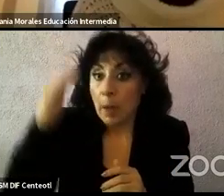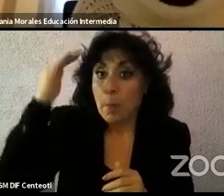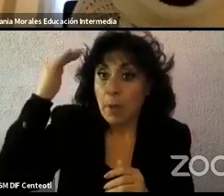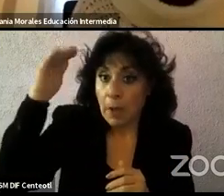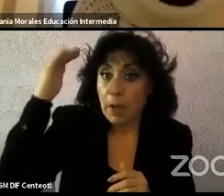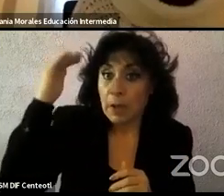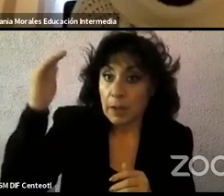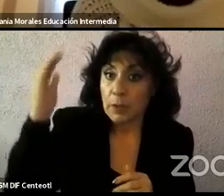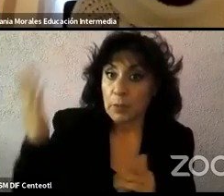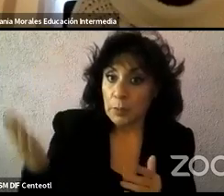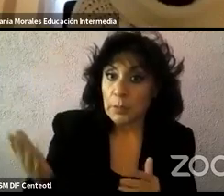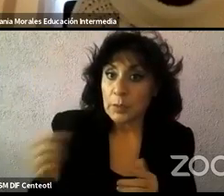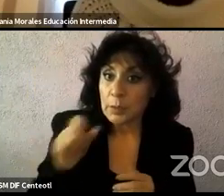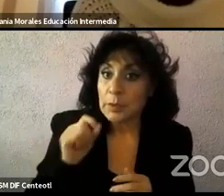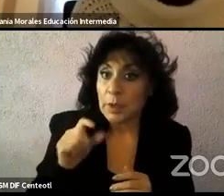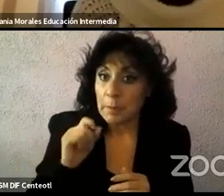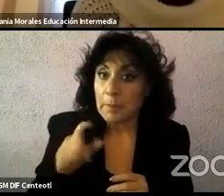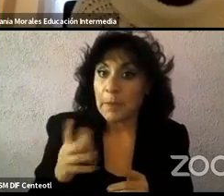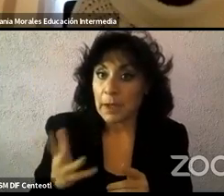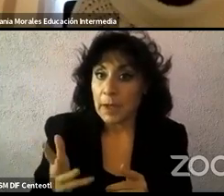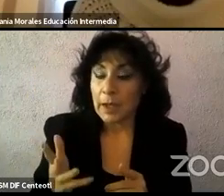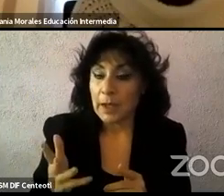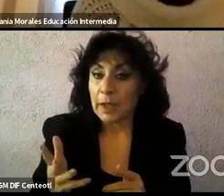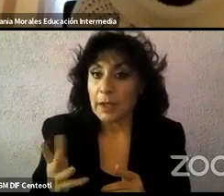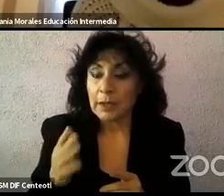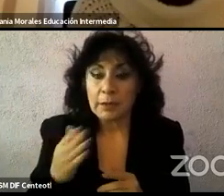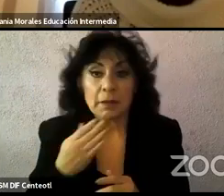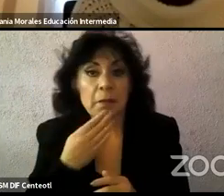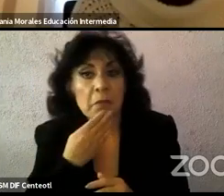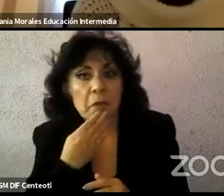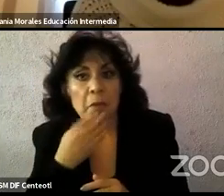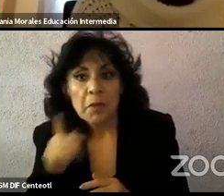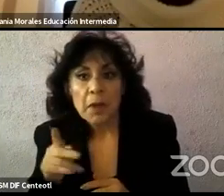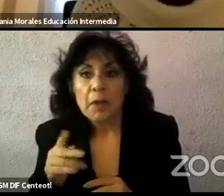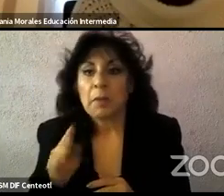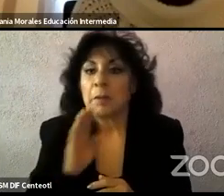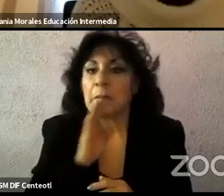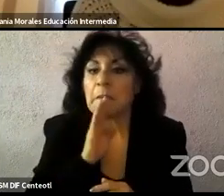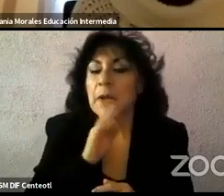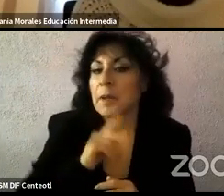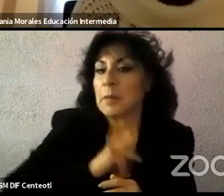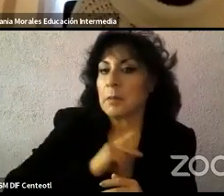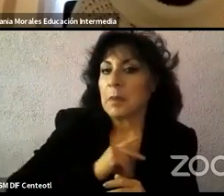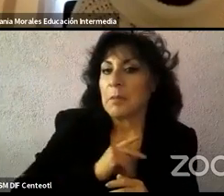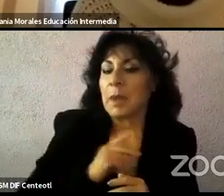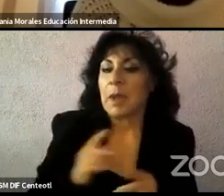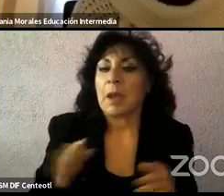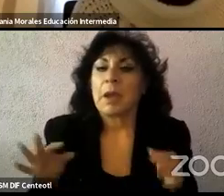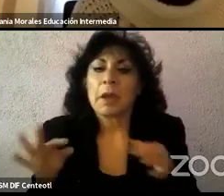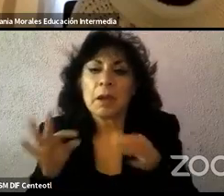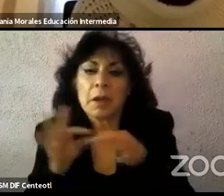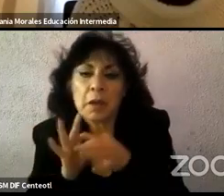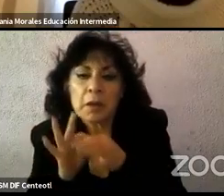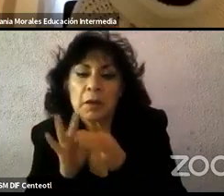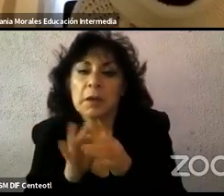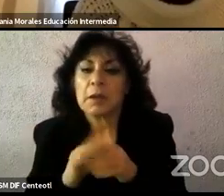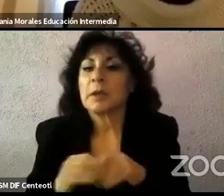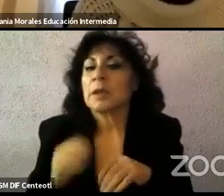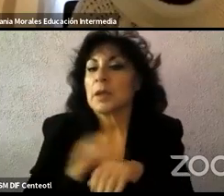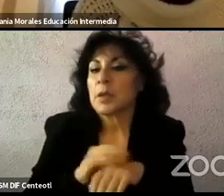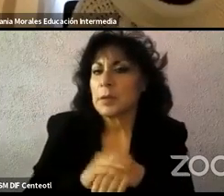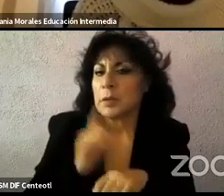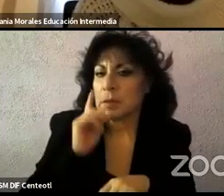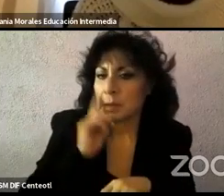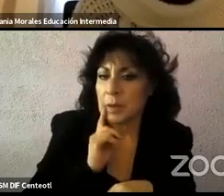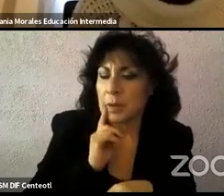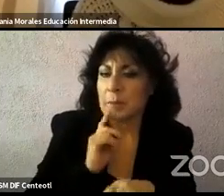muy bien a mi mamá juntarse con sus amigas un ratito a platicar. Entonces, sí, actualmente tenemos proyectos justo con